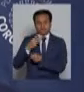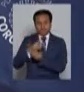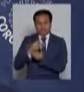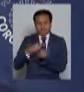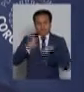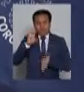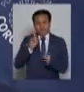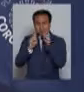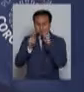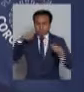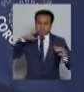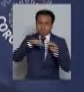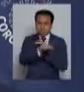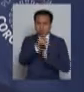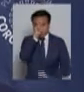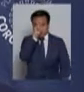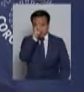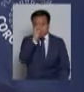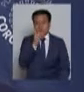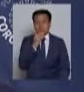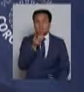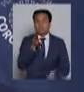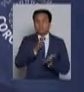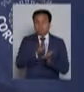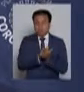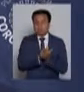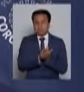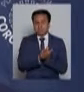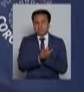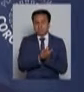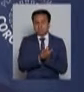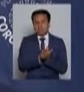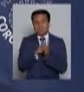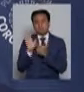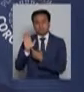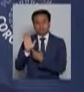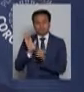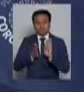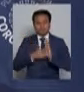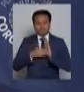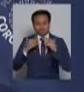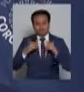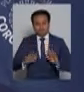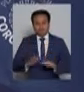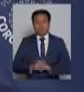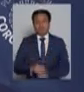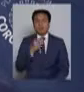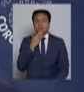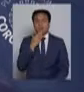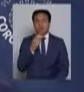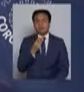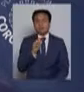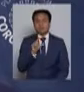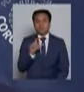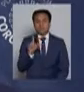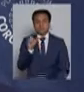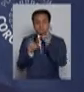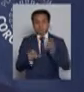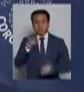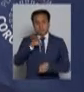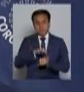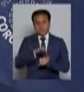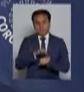de hospitalizarse e incluso de fallecer, como se ha demostrado. Tenemos 307